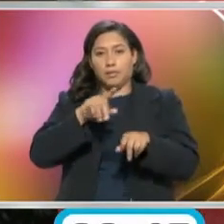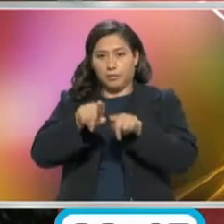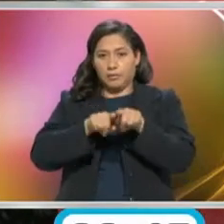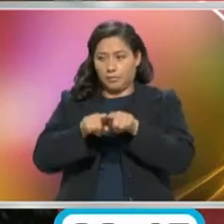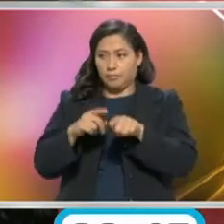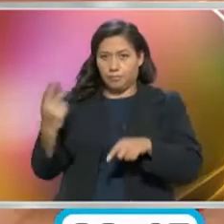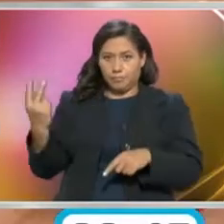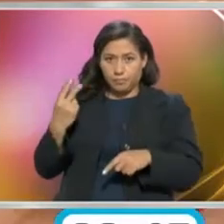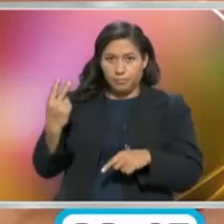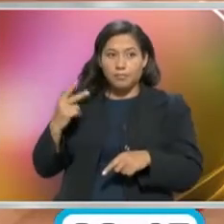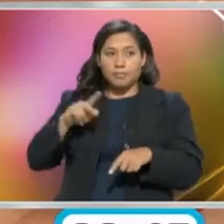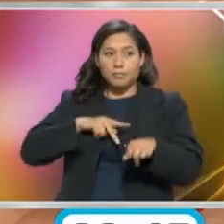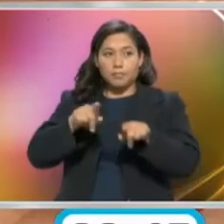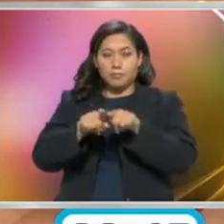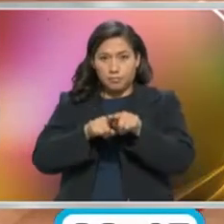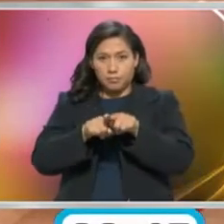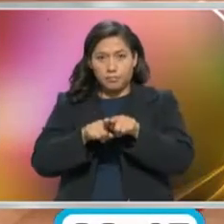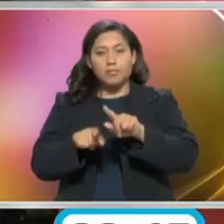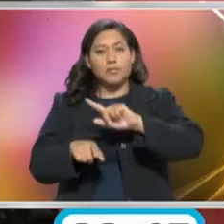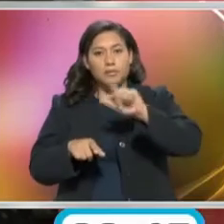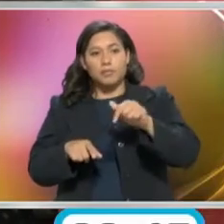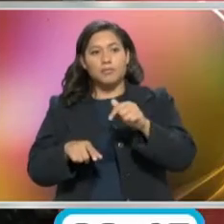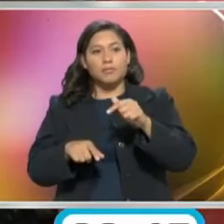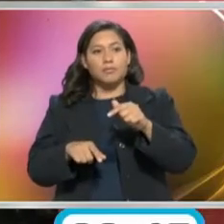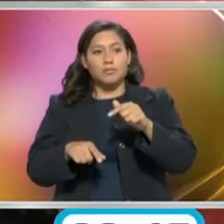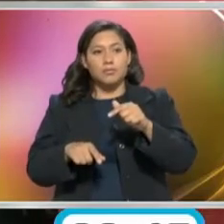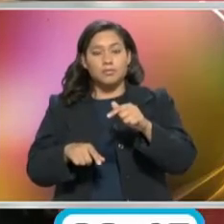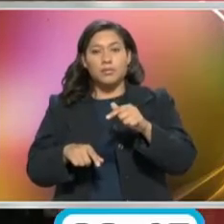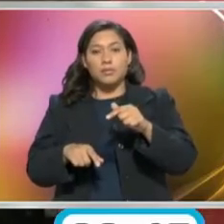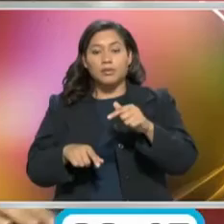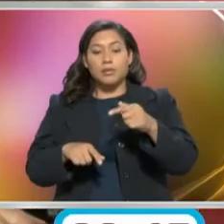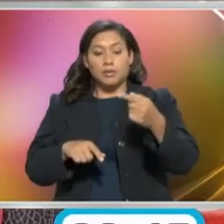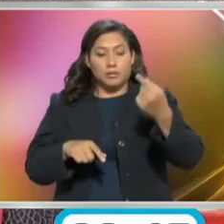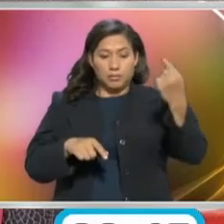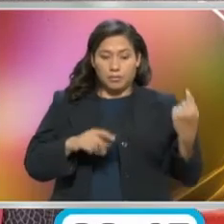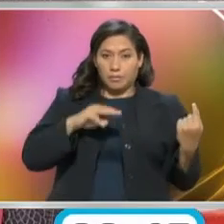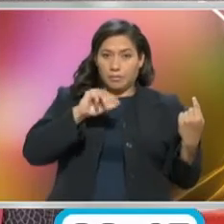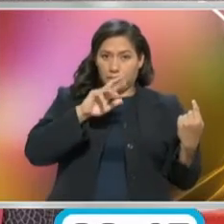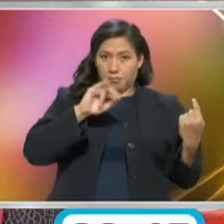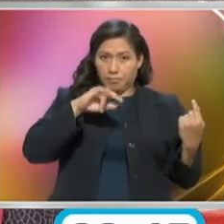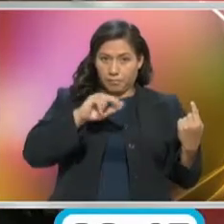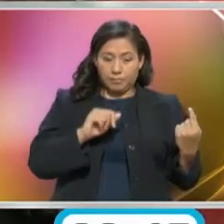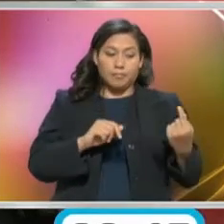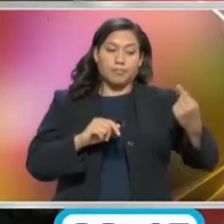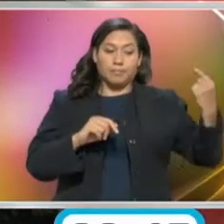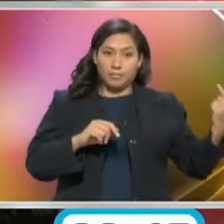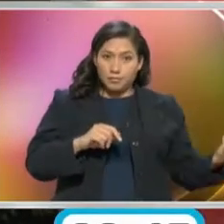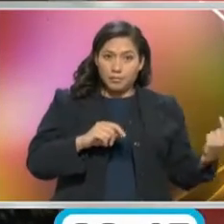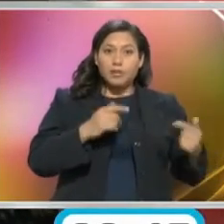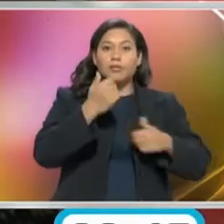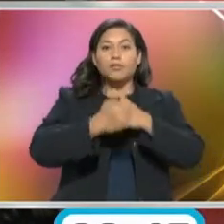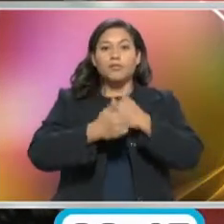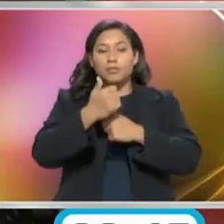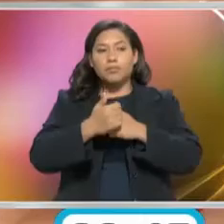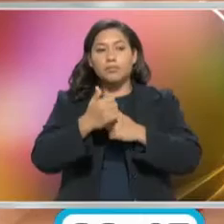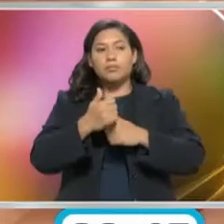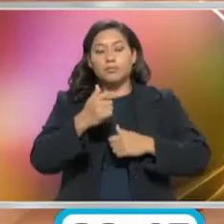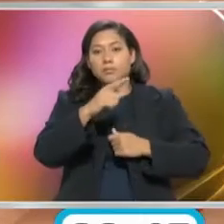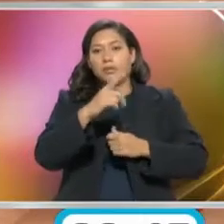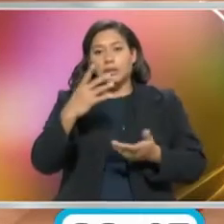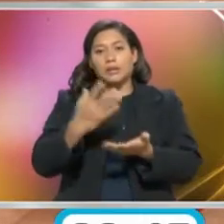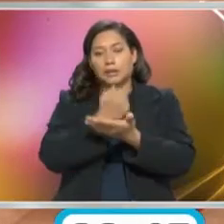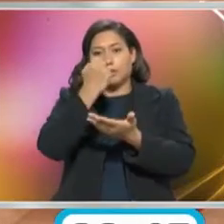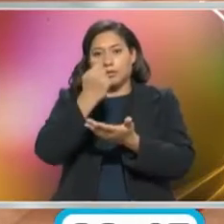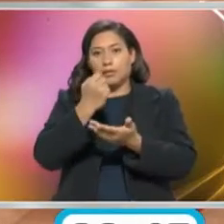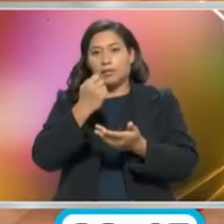Y la hermana después de mí, ¿se dice? Sí. Después de mí, Marina, vinci el concurso de Operalia. Ha